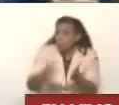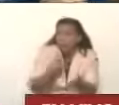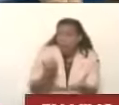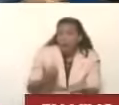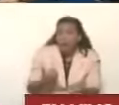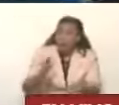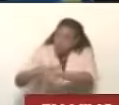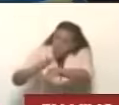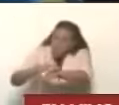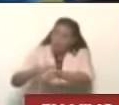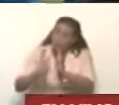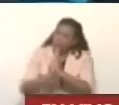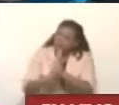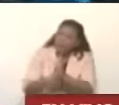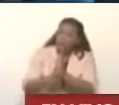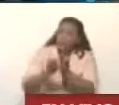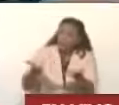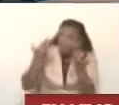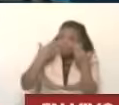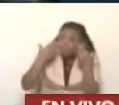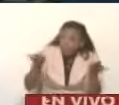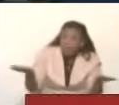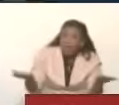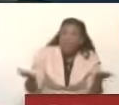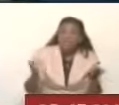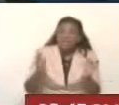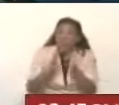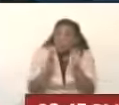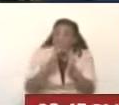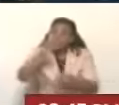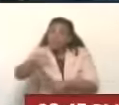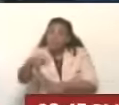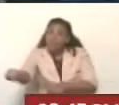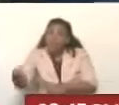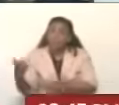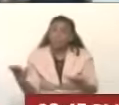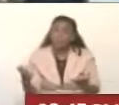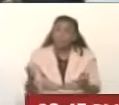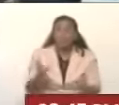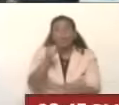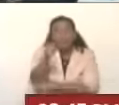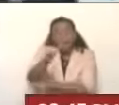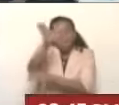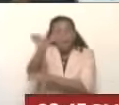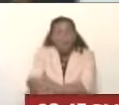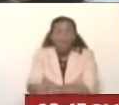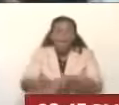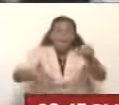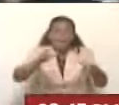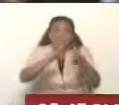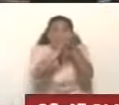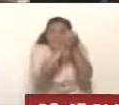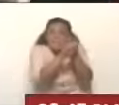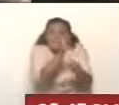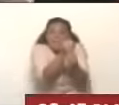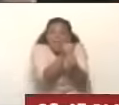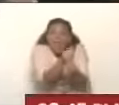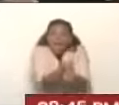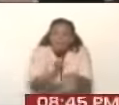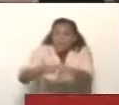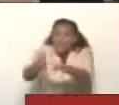convocamos para que se viera si era un pase presidencial. Teníamos la gente allí